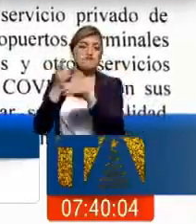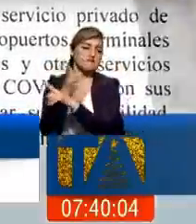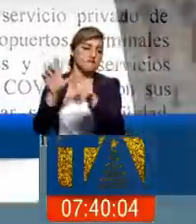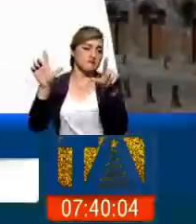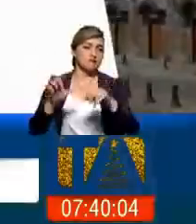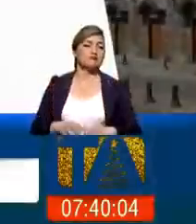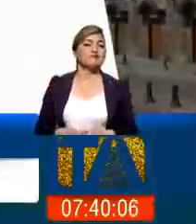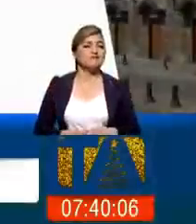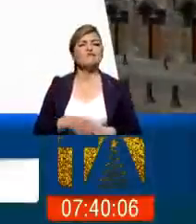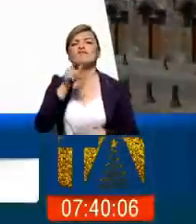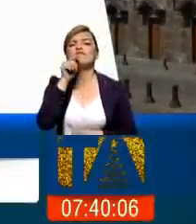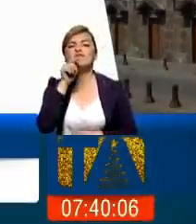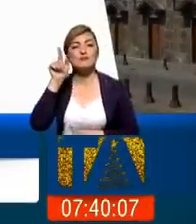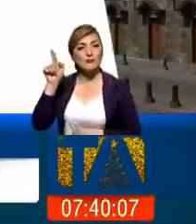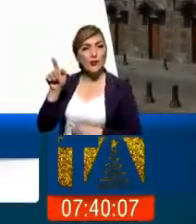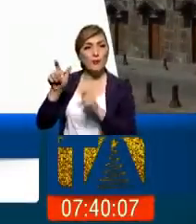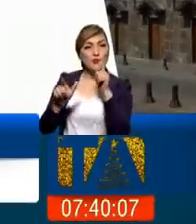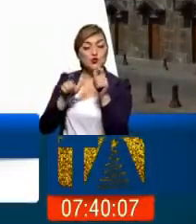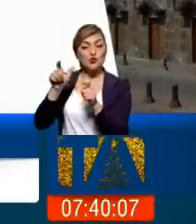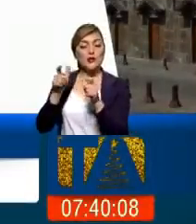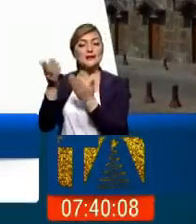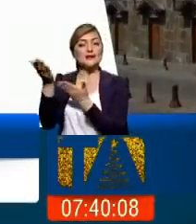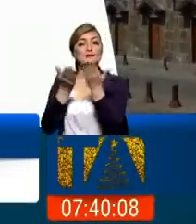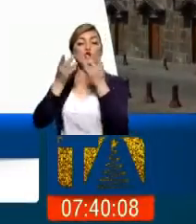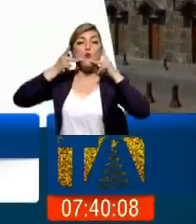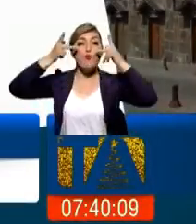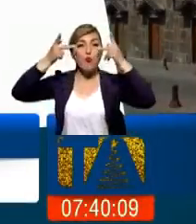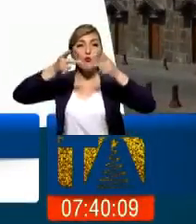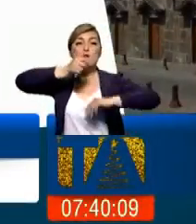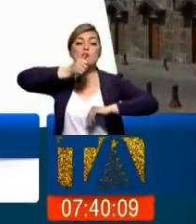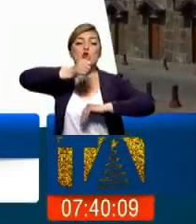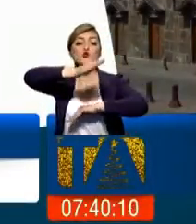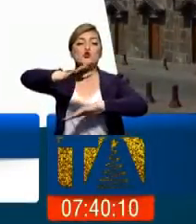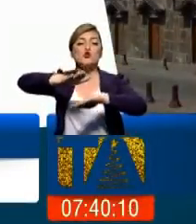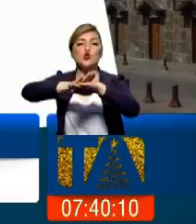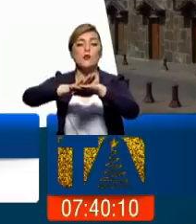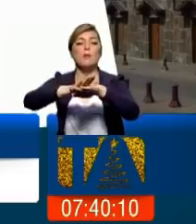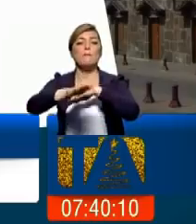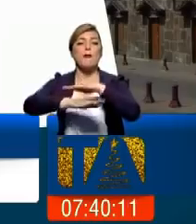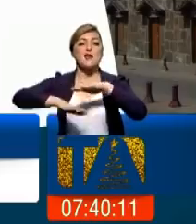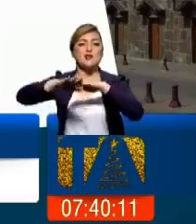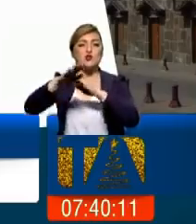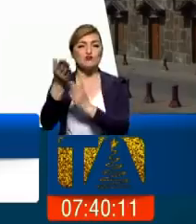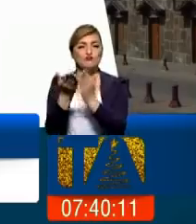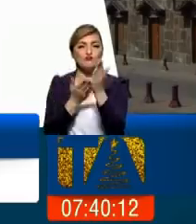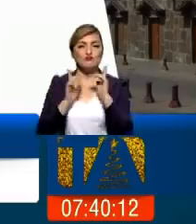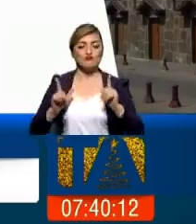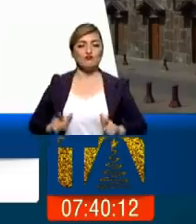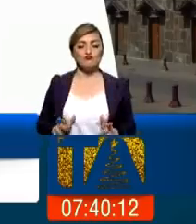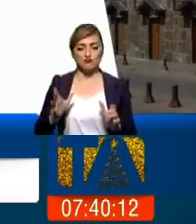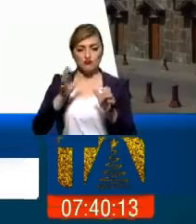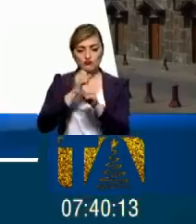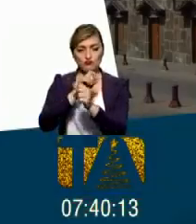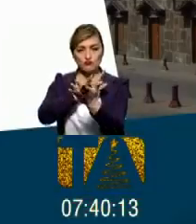toque de queda. Estas son personas que deban prestar un servicio público o privado relacionado con servicios básicos, salud,